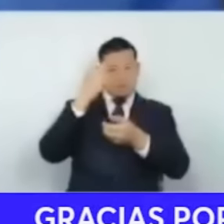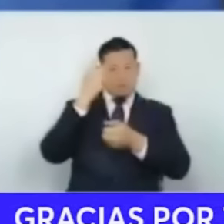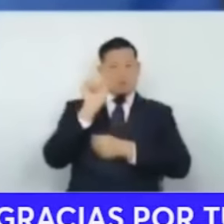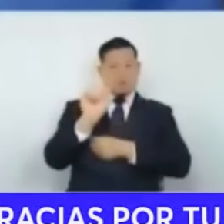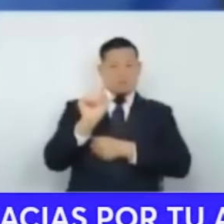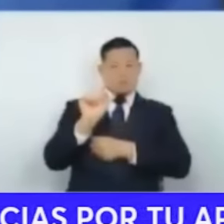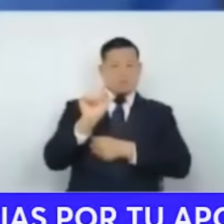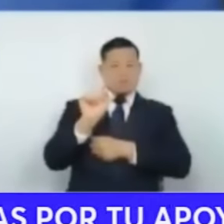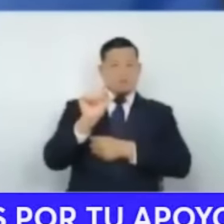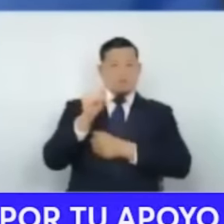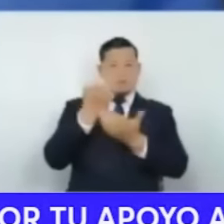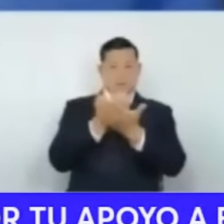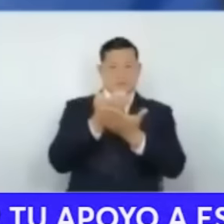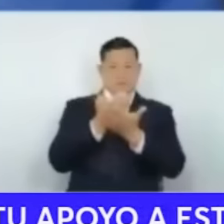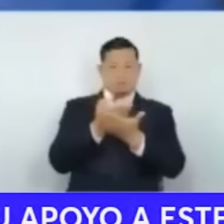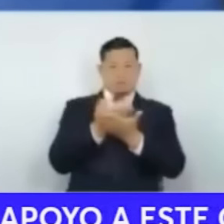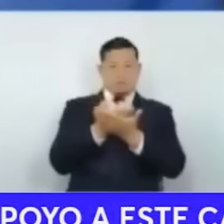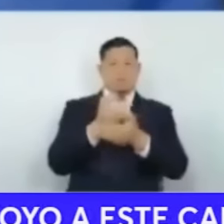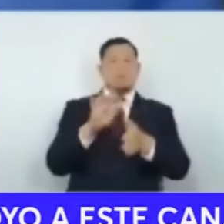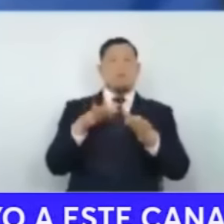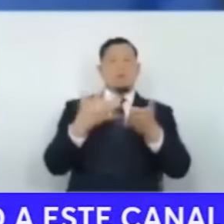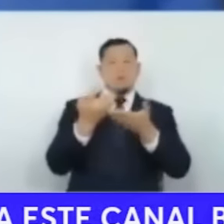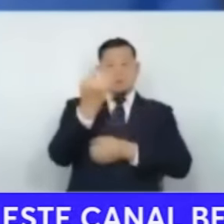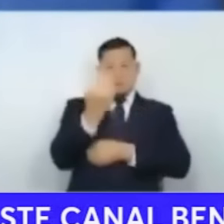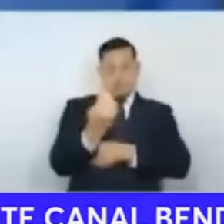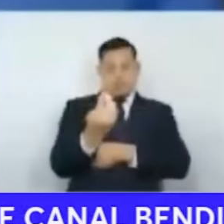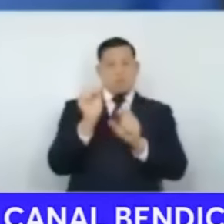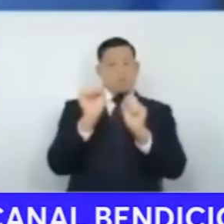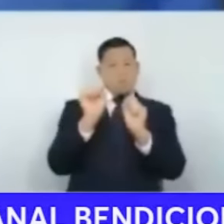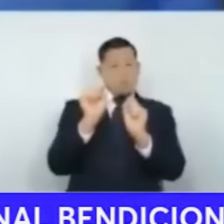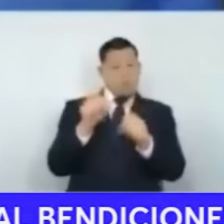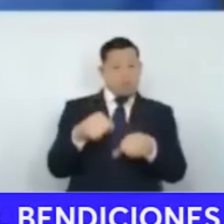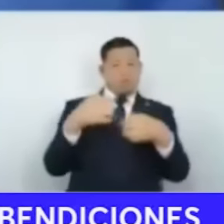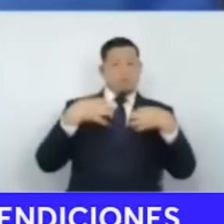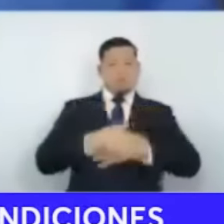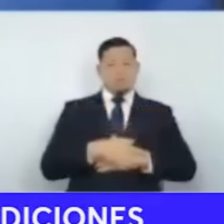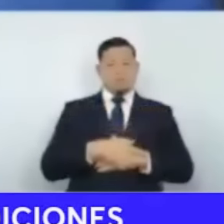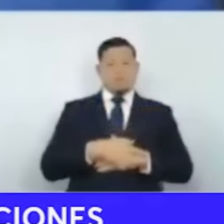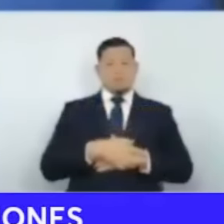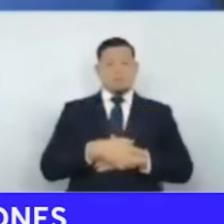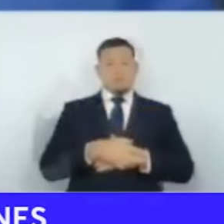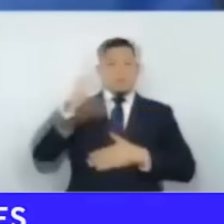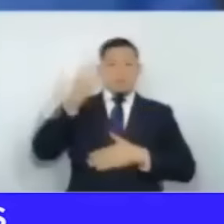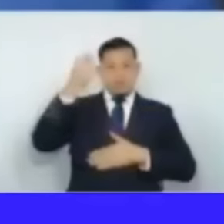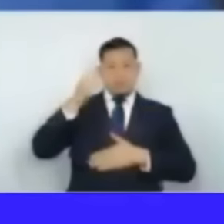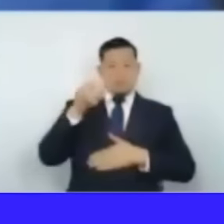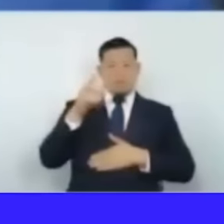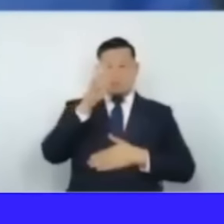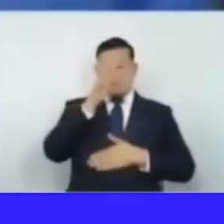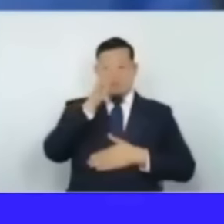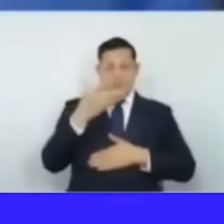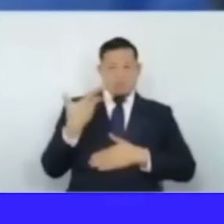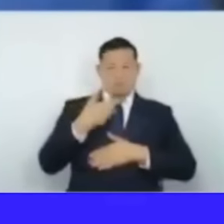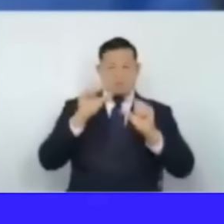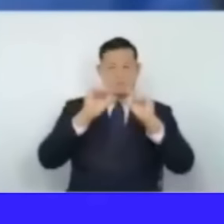es el económico que la gente pueda vivir bien el año pasado nosotros como